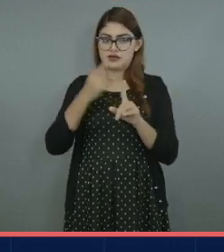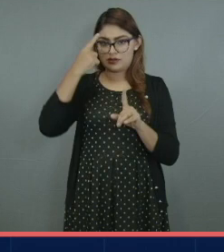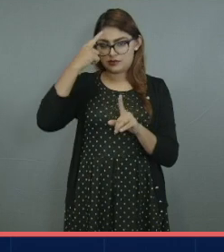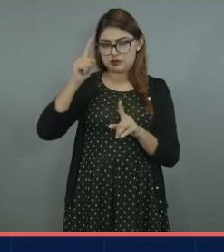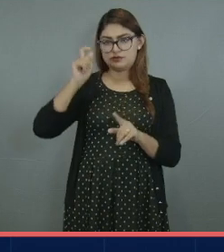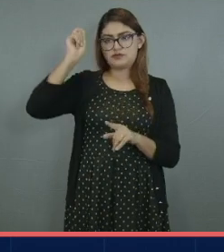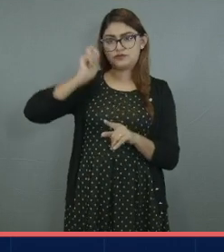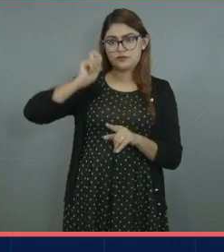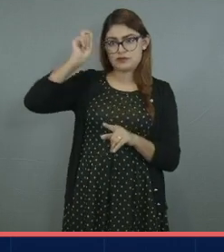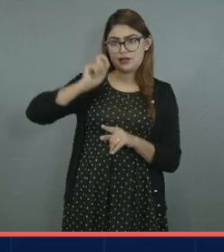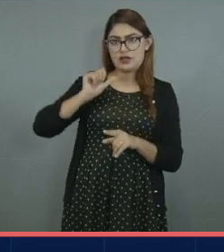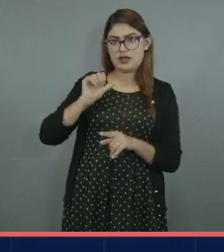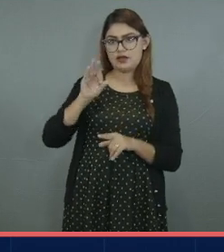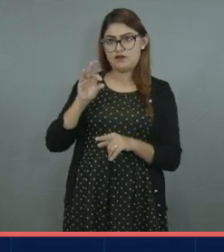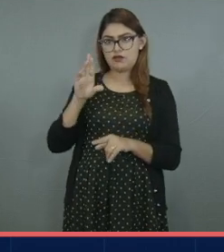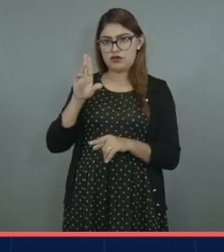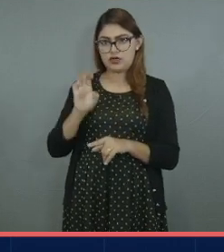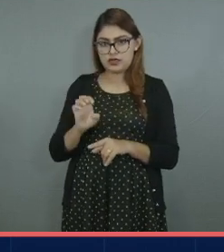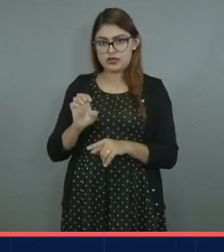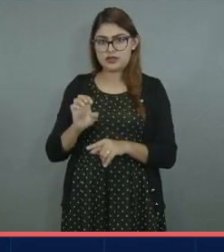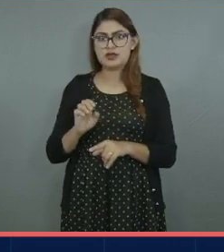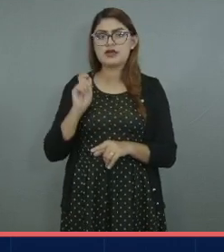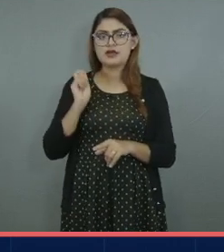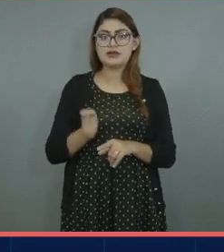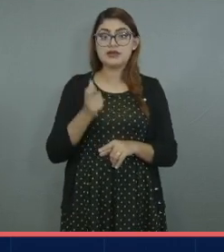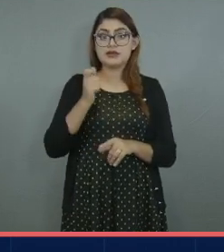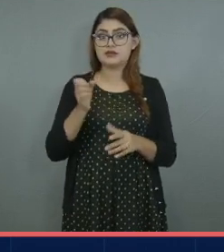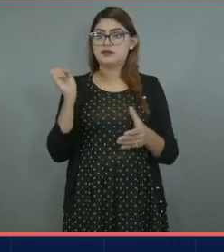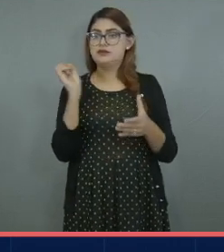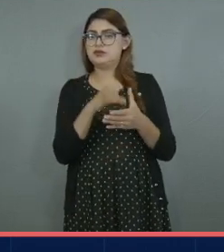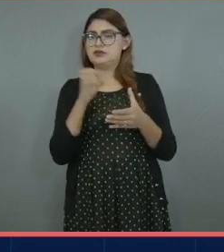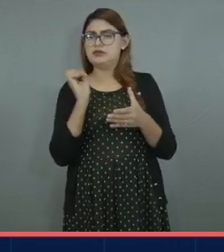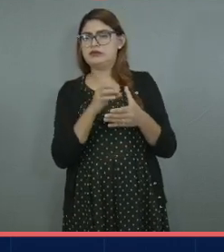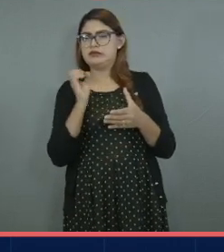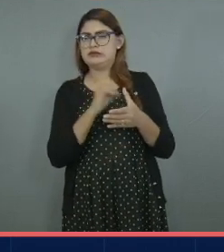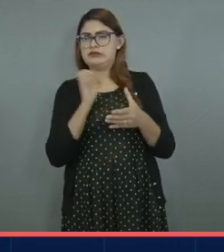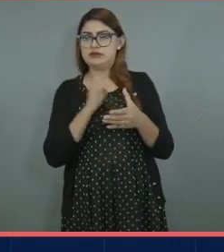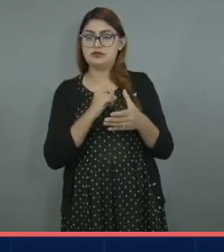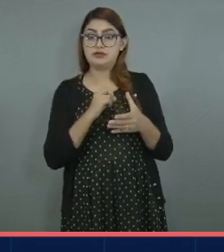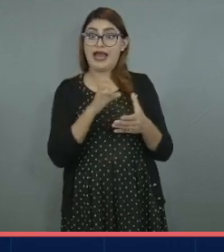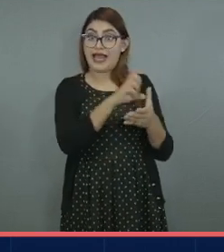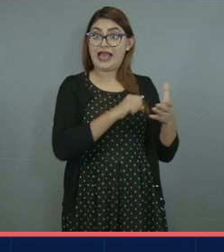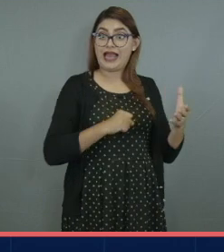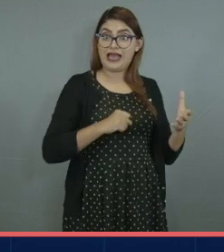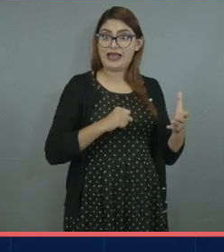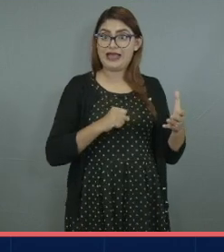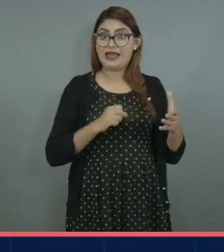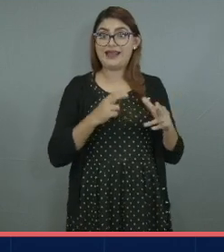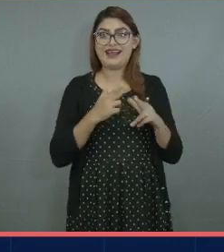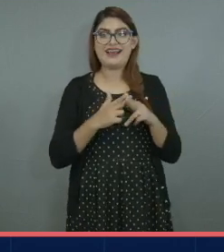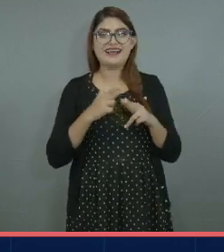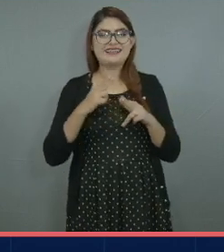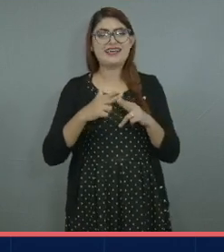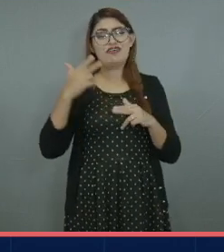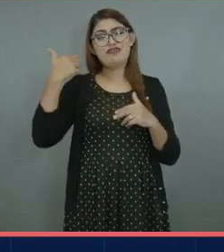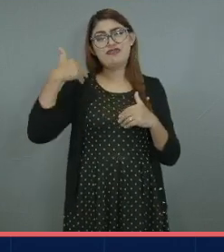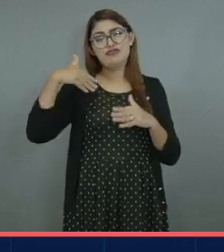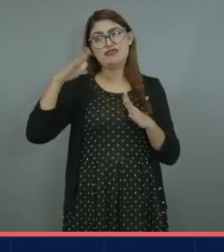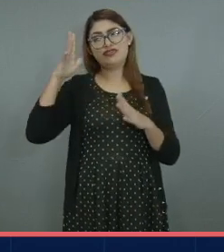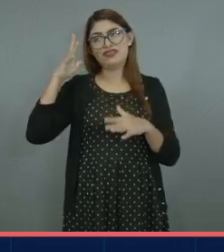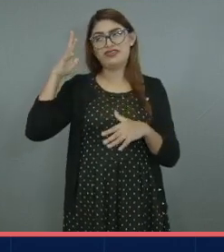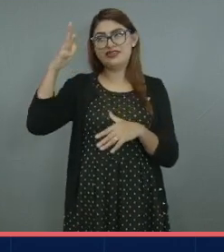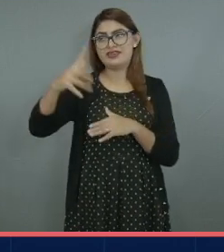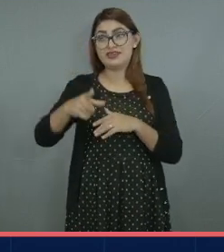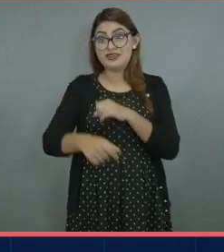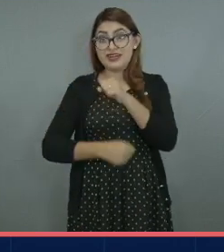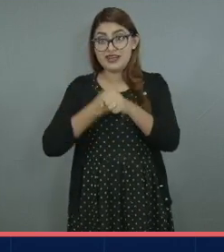en tu Afore, que ese dinero lo vas a poder sacar solamente hasta que cumplas 65 años de edad. Por eso es